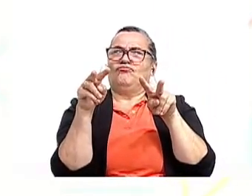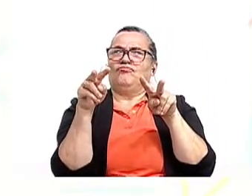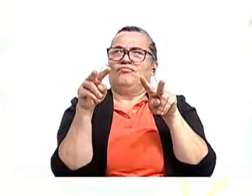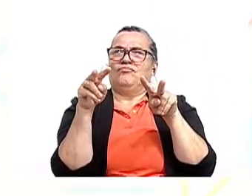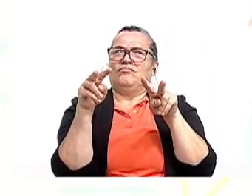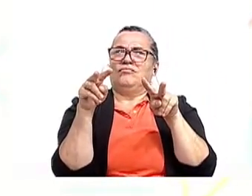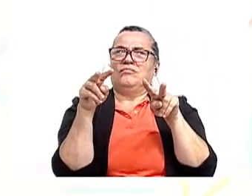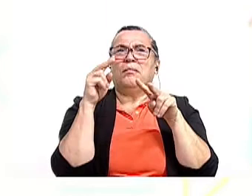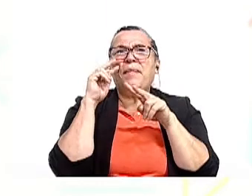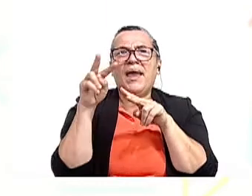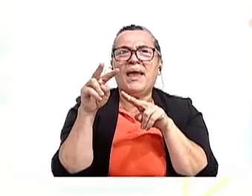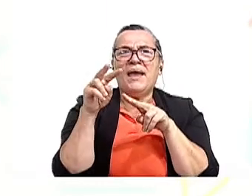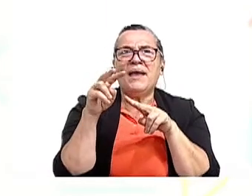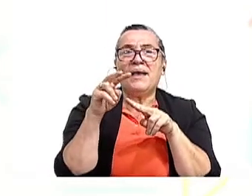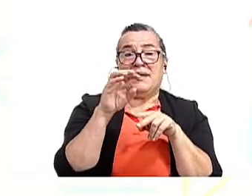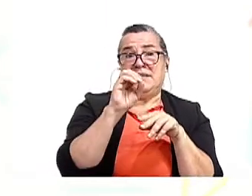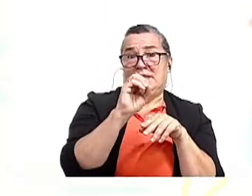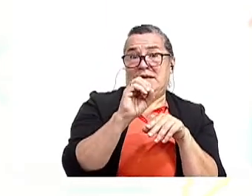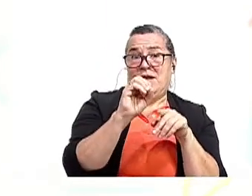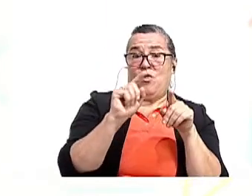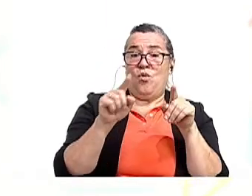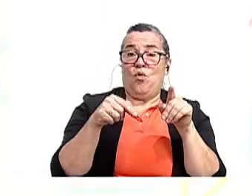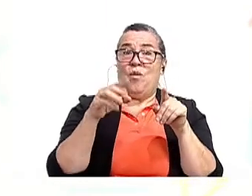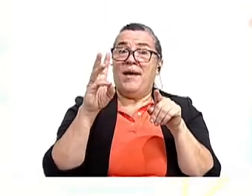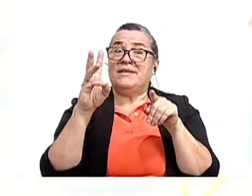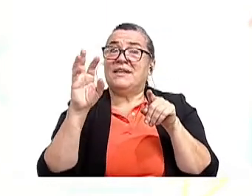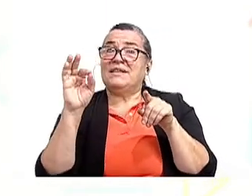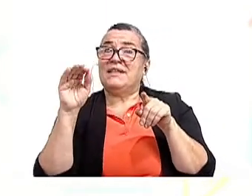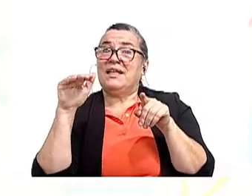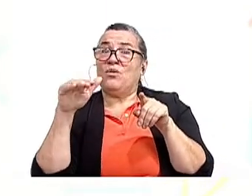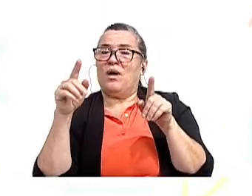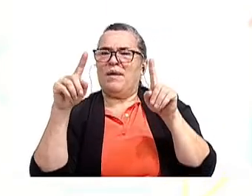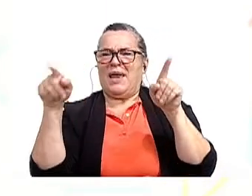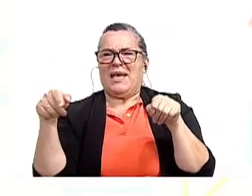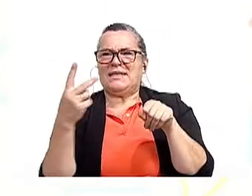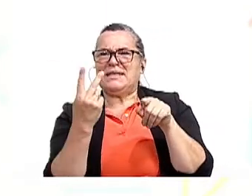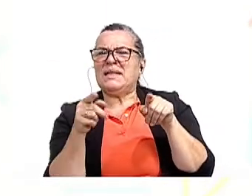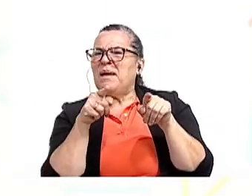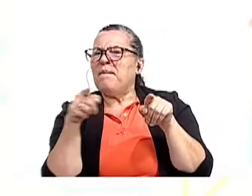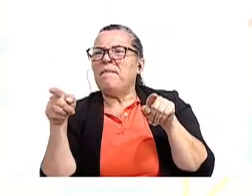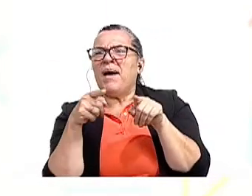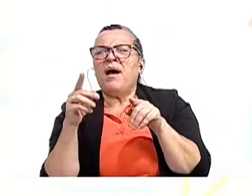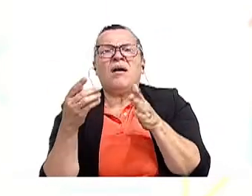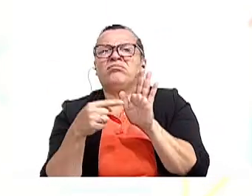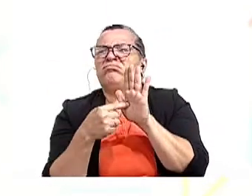0,69.000. ¿Recuerdan qué nos indicaba un par ordenado de esta forma?